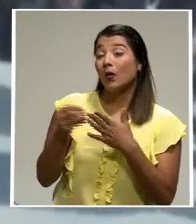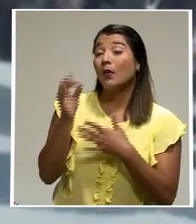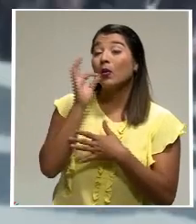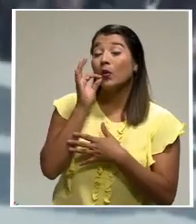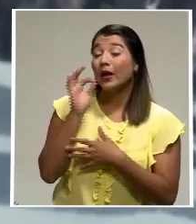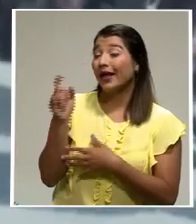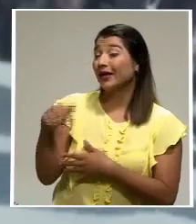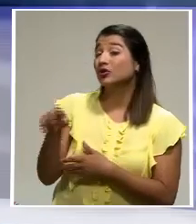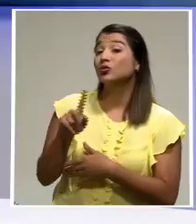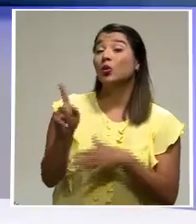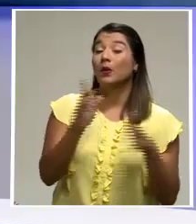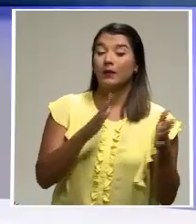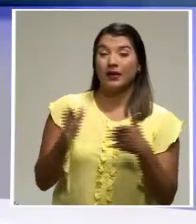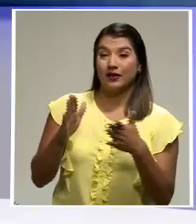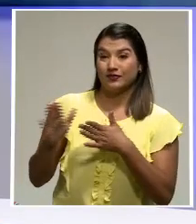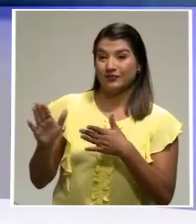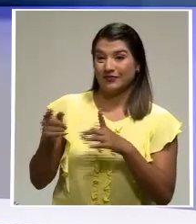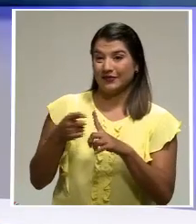cárceles.